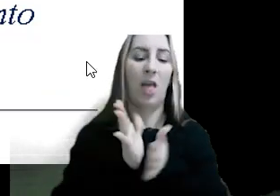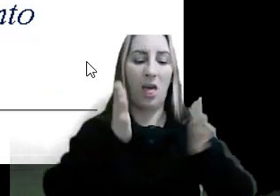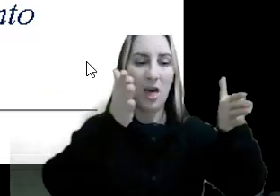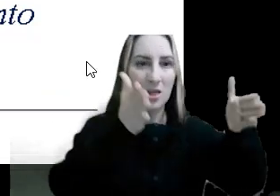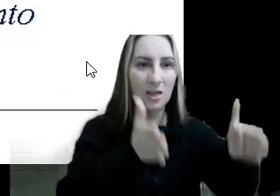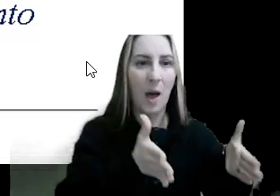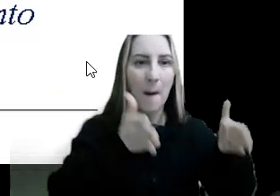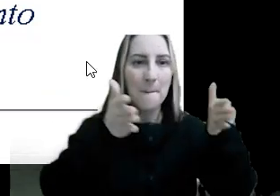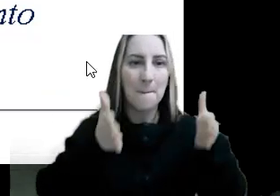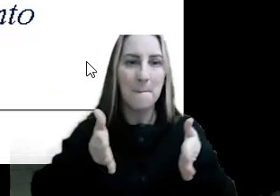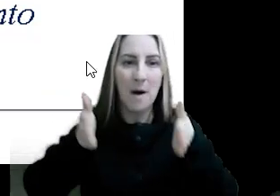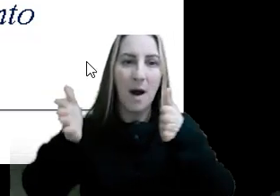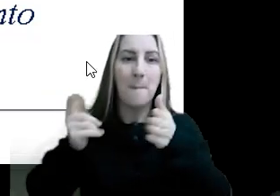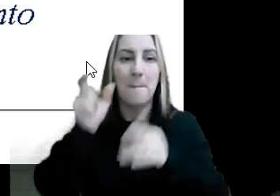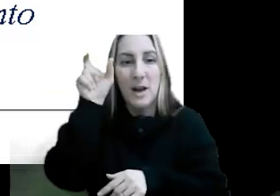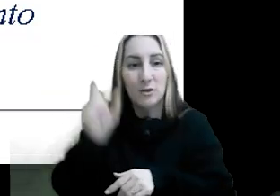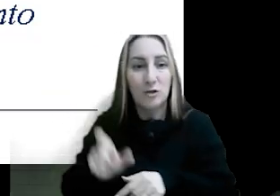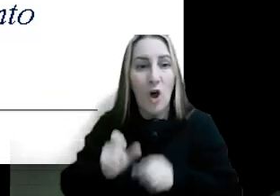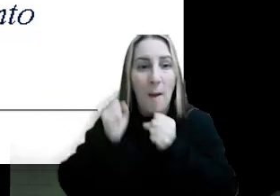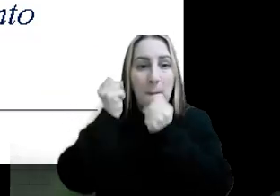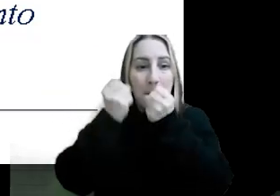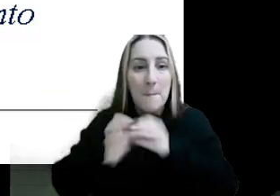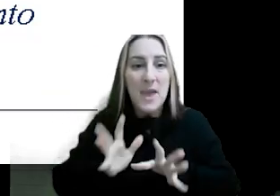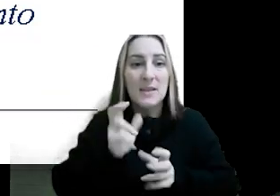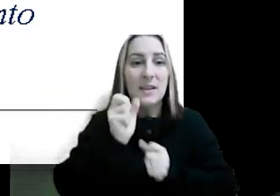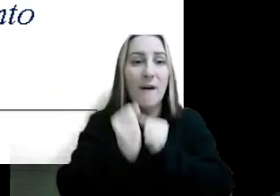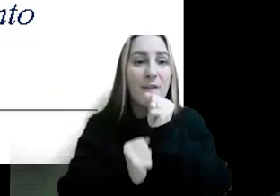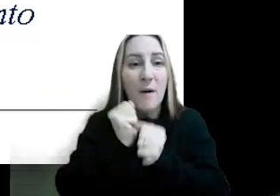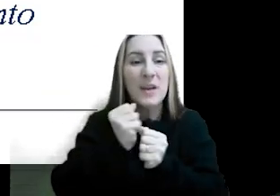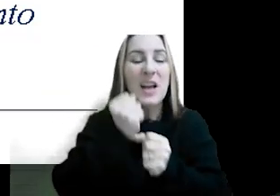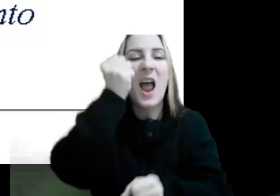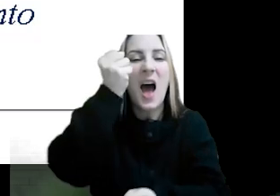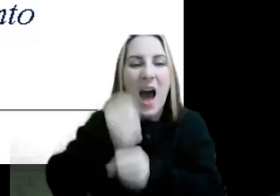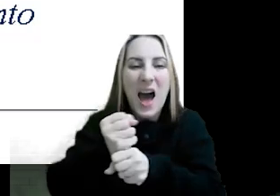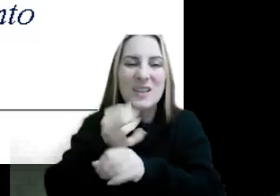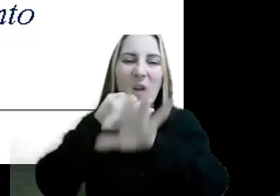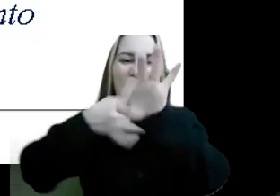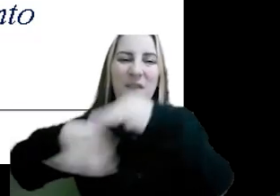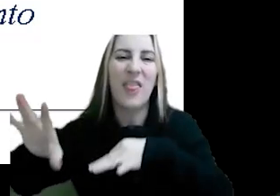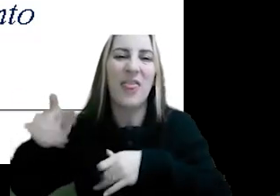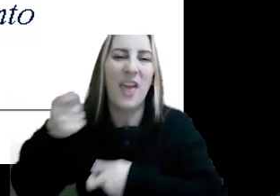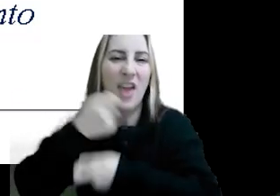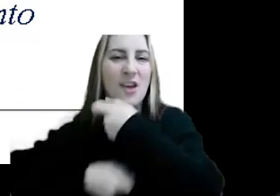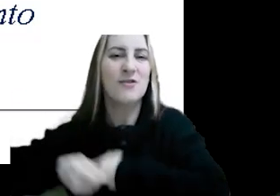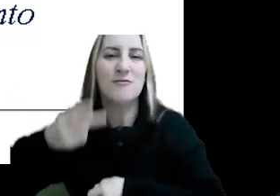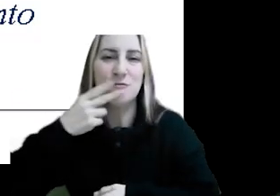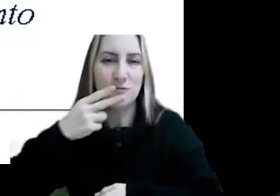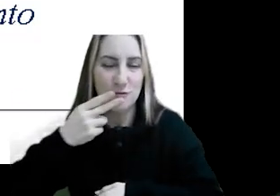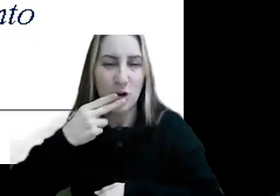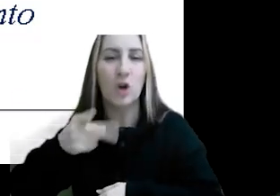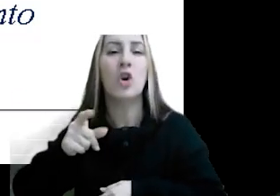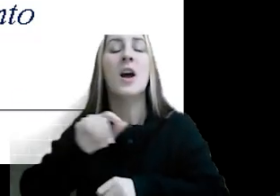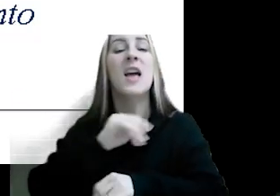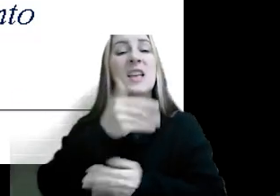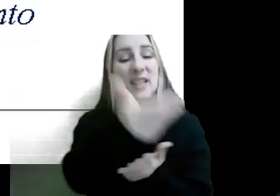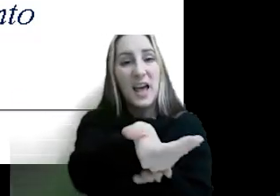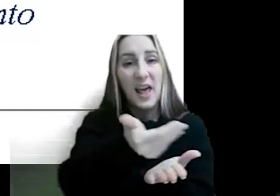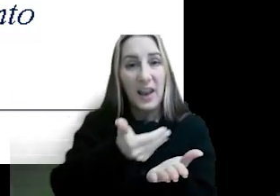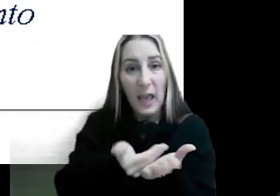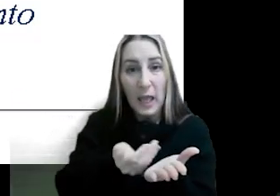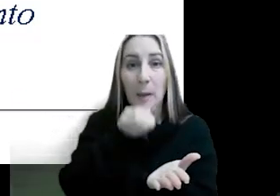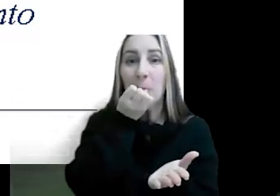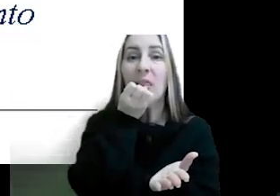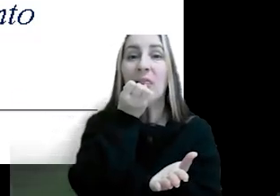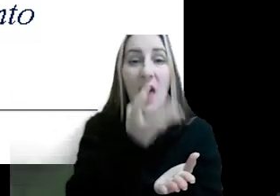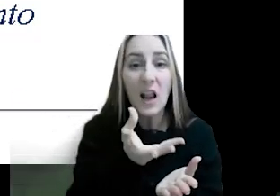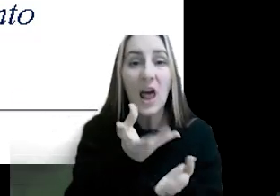el fabricante hasta el vendedor minorista. Ese régimen de declaración de lo que hoy sería